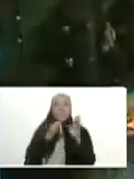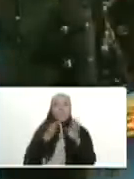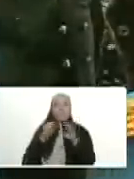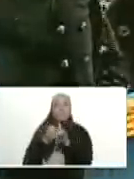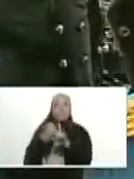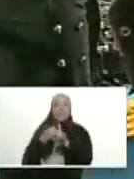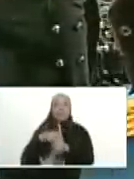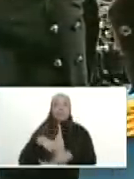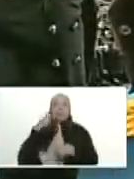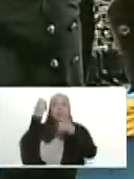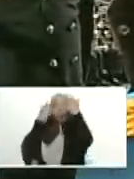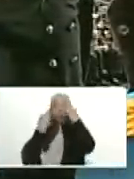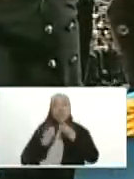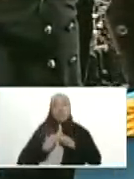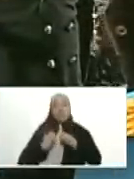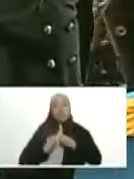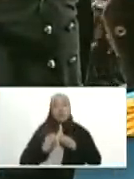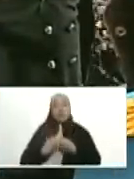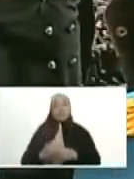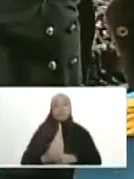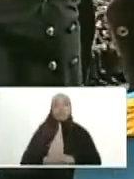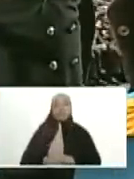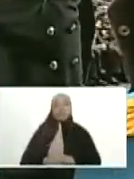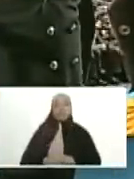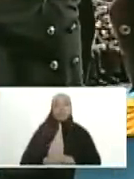Estado. Chávez, sigue.